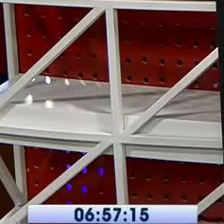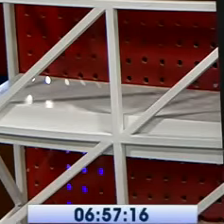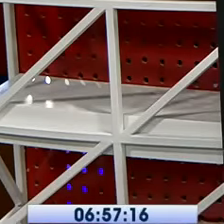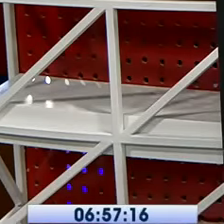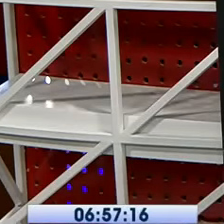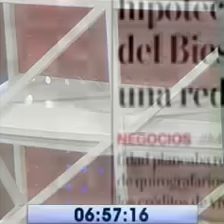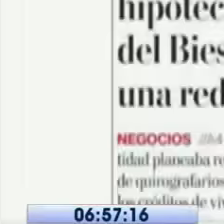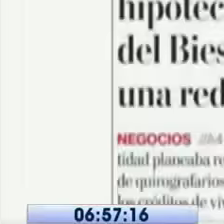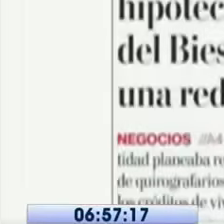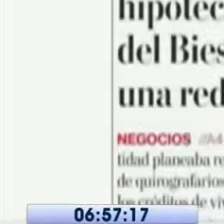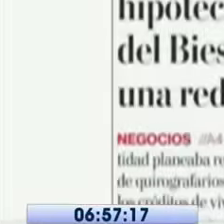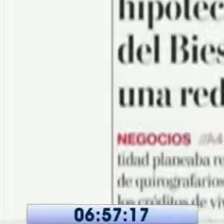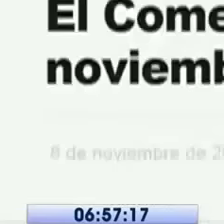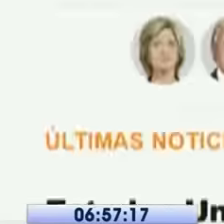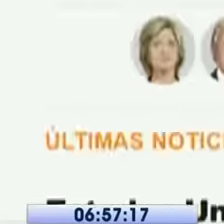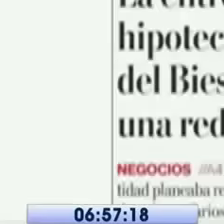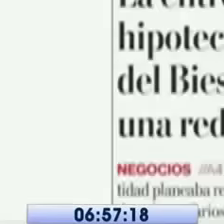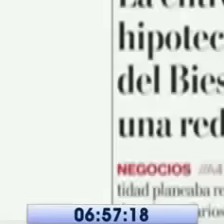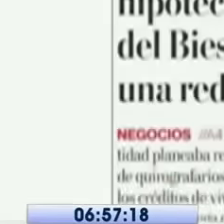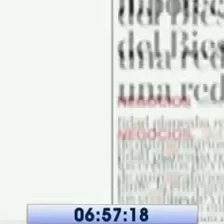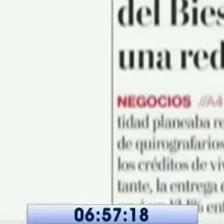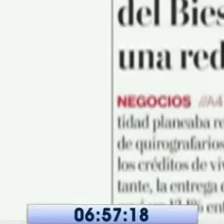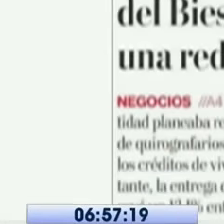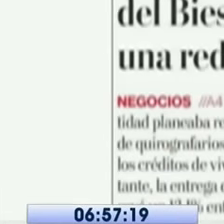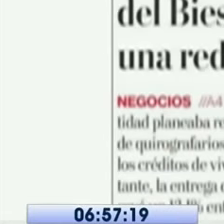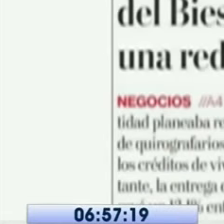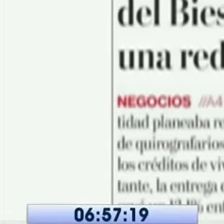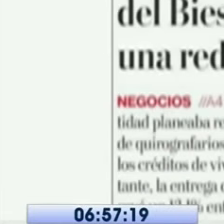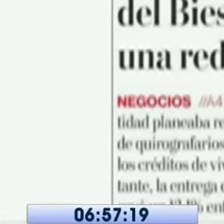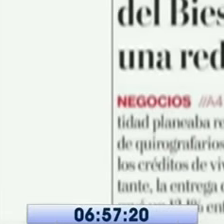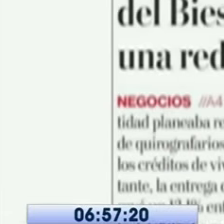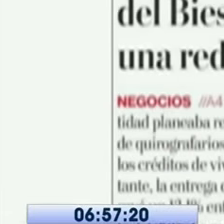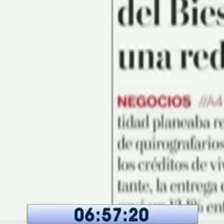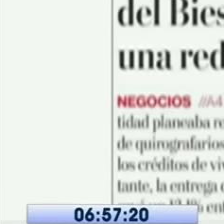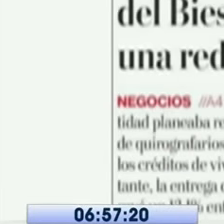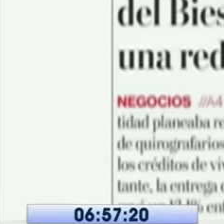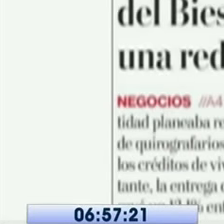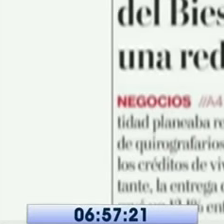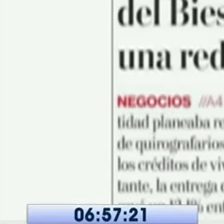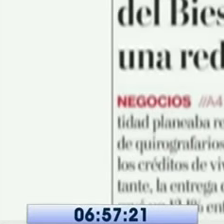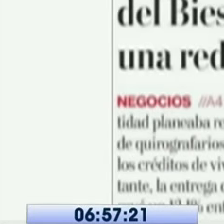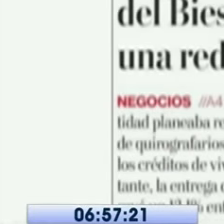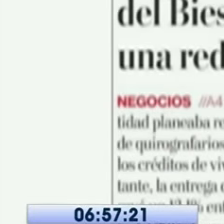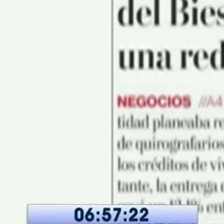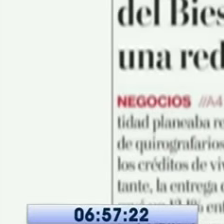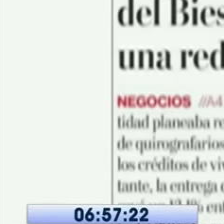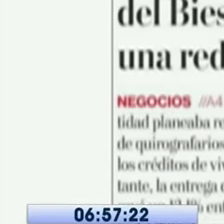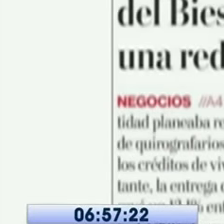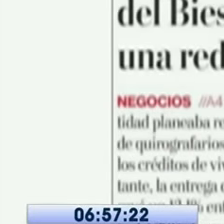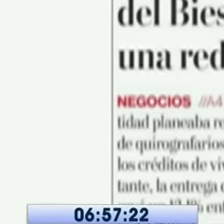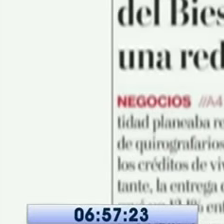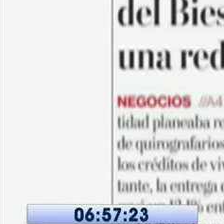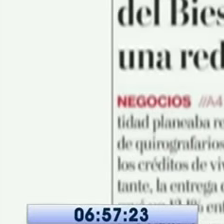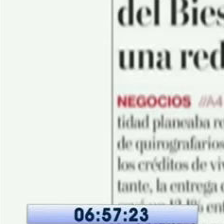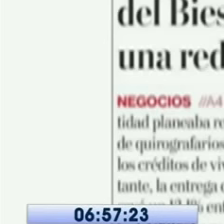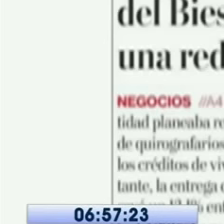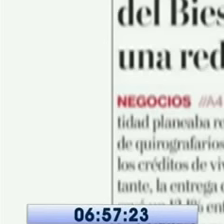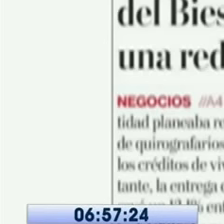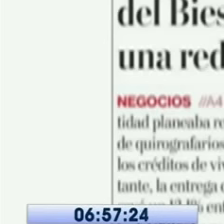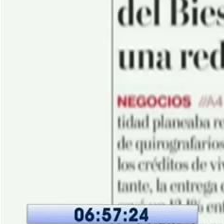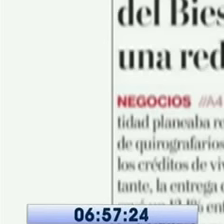al sitio electrónico infobae.com. Ahí lo tenemos en pantalla. La entrega de hipotecarios del